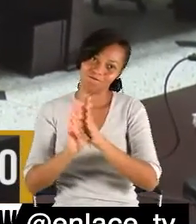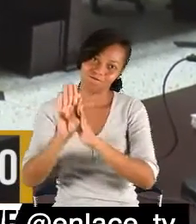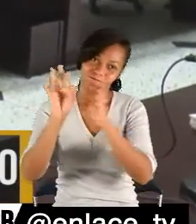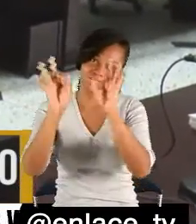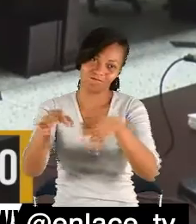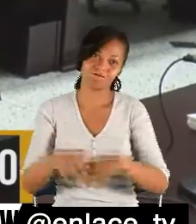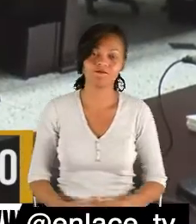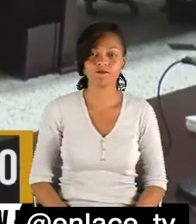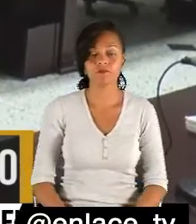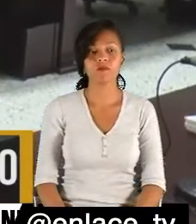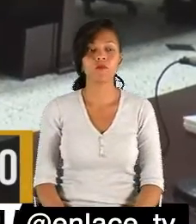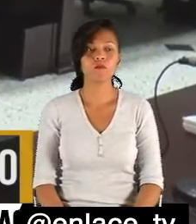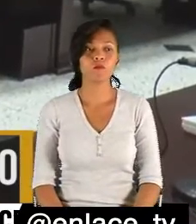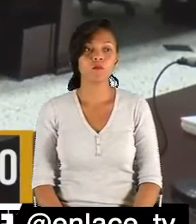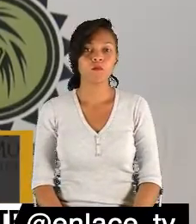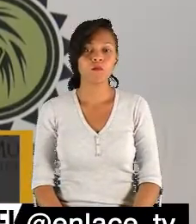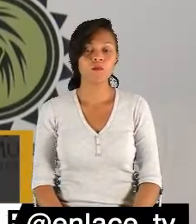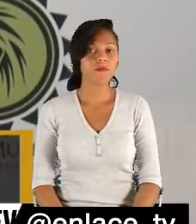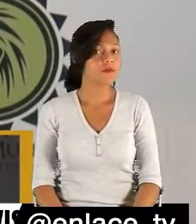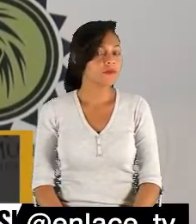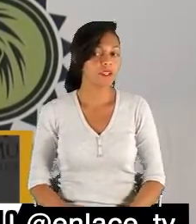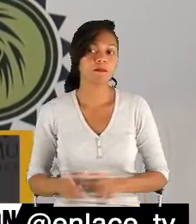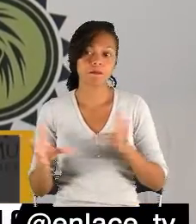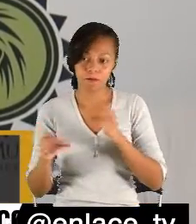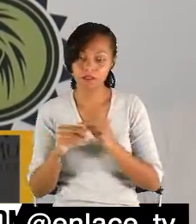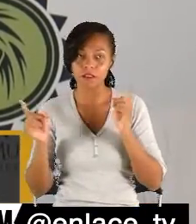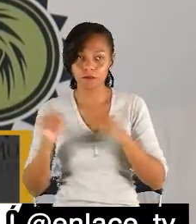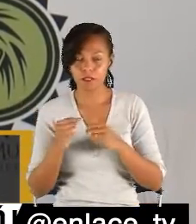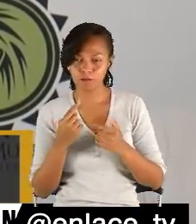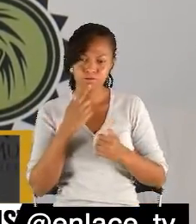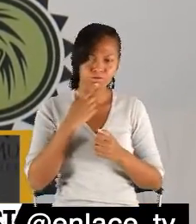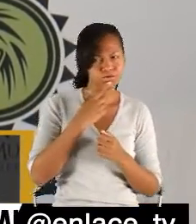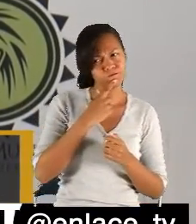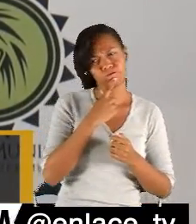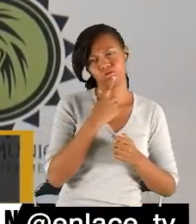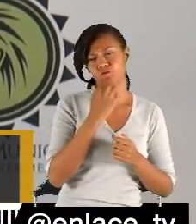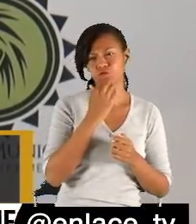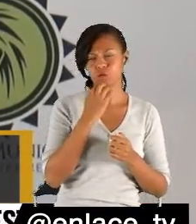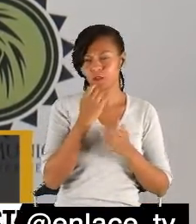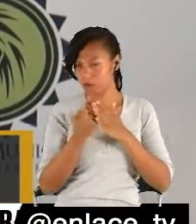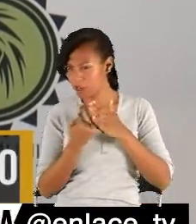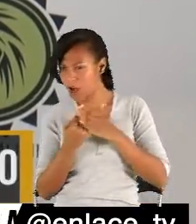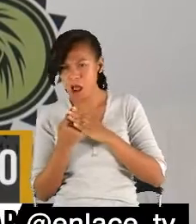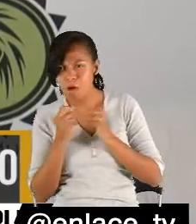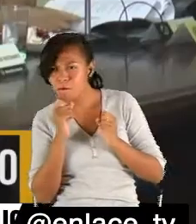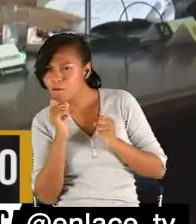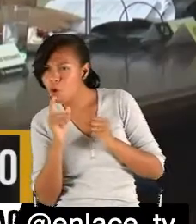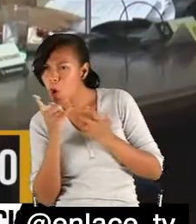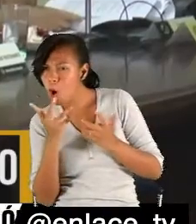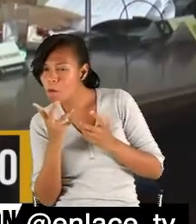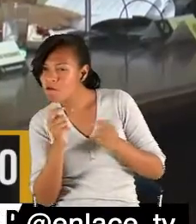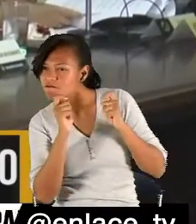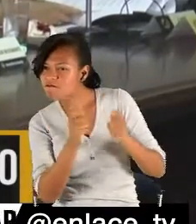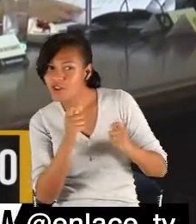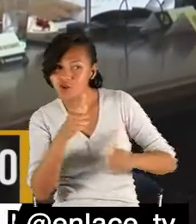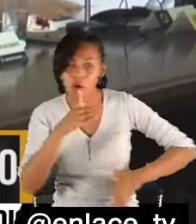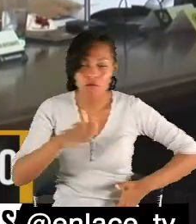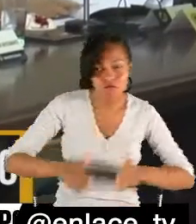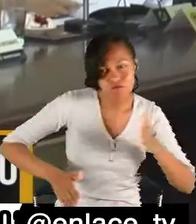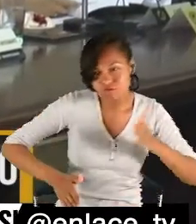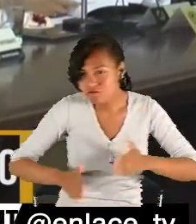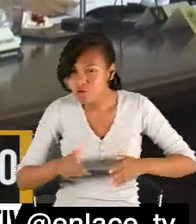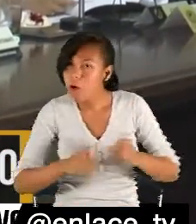también en estas sesiones le dimos debate y le pusimos el nombre de raúl meneses monsalve al patinódromo municipal desde el 6 de